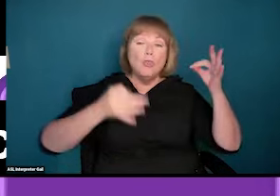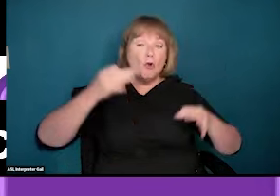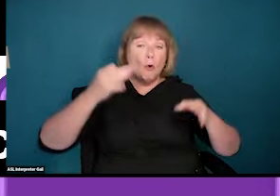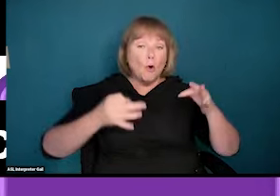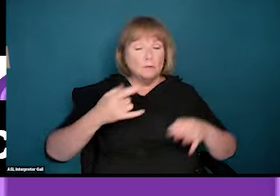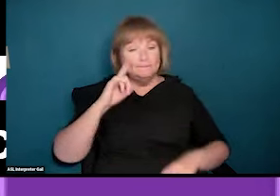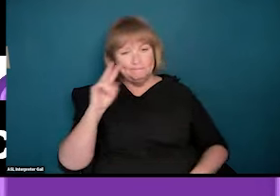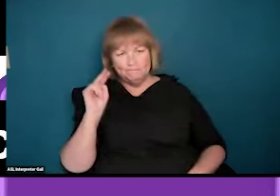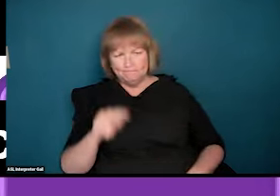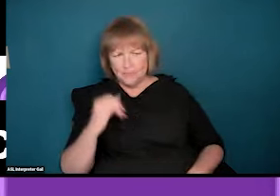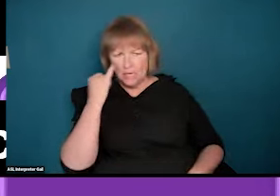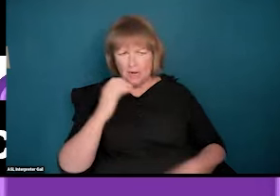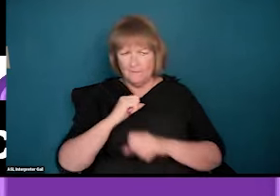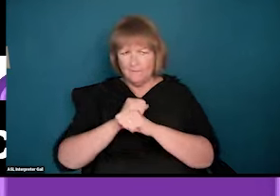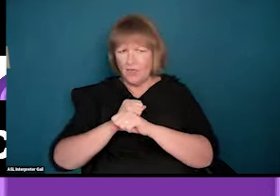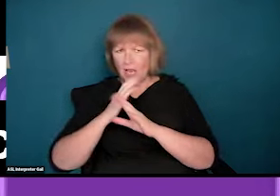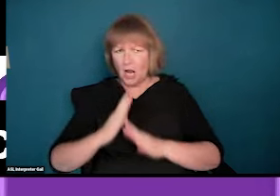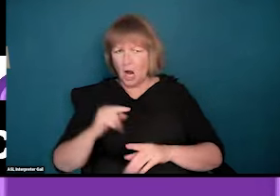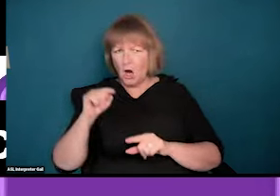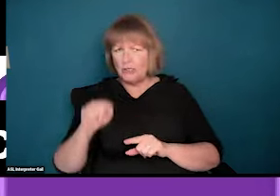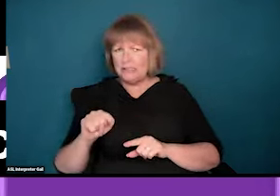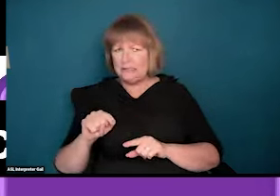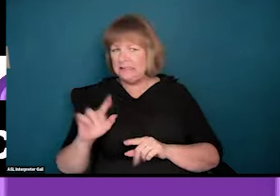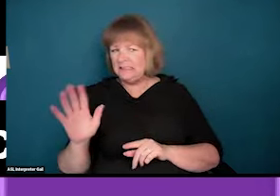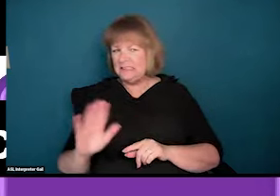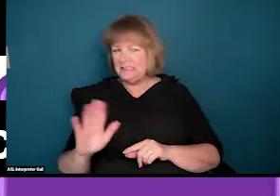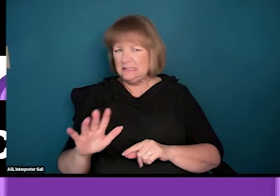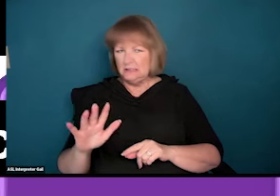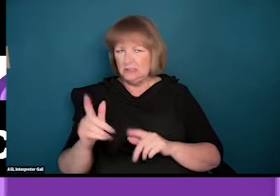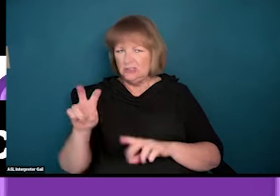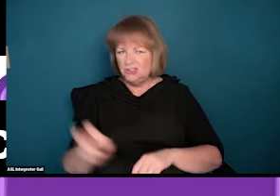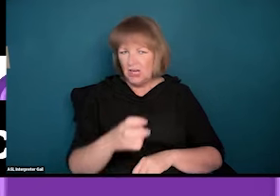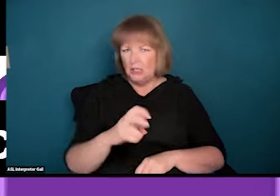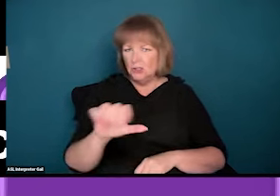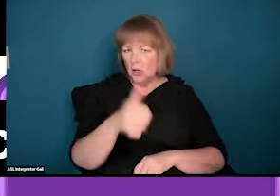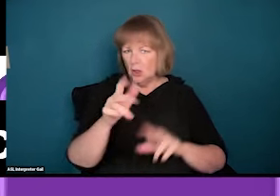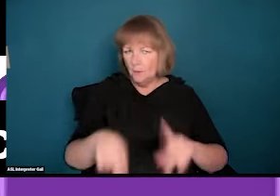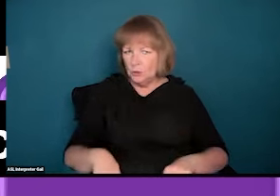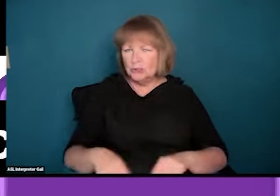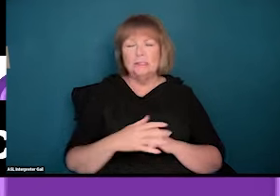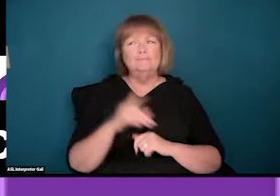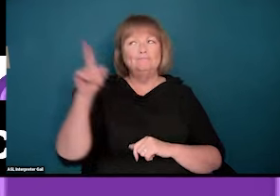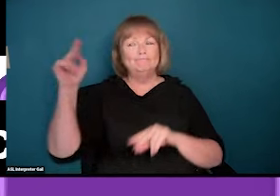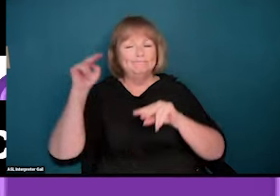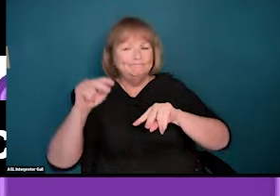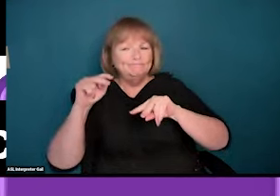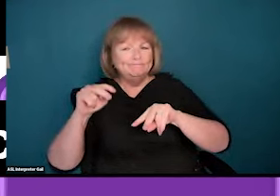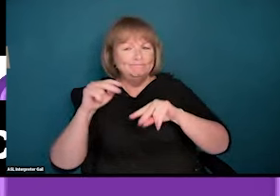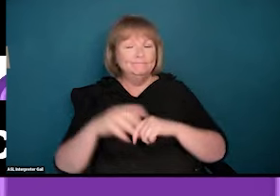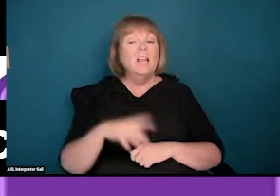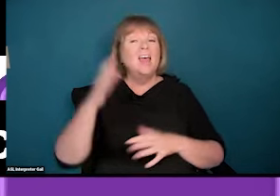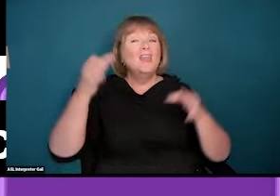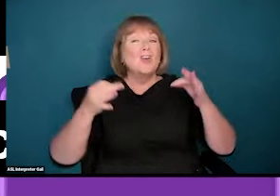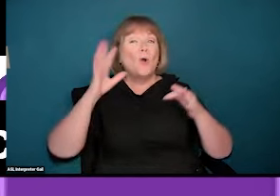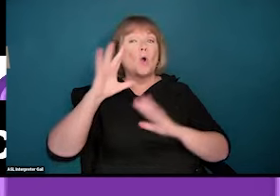y hay muchas cosas que necesitan hacer. La corte sigue siendo encargada de ver la